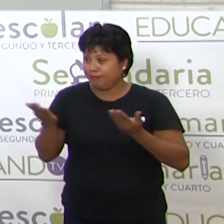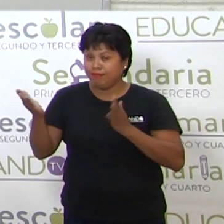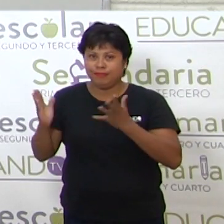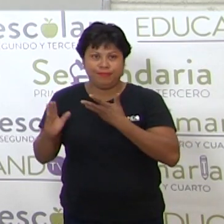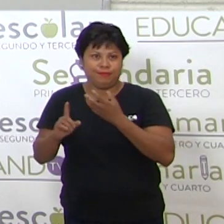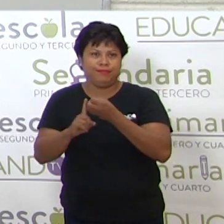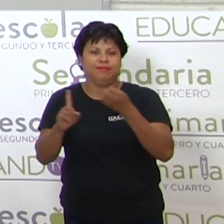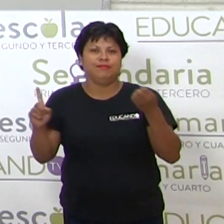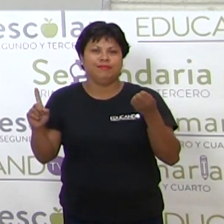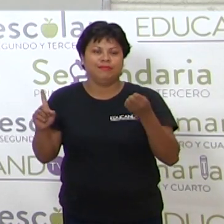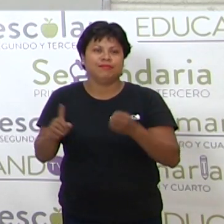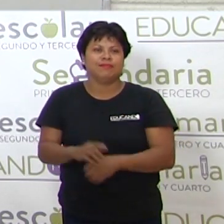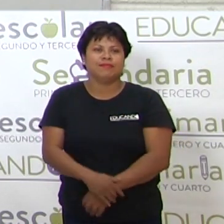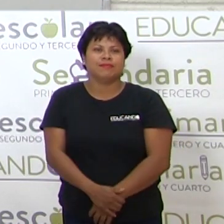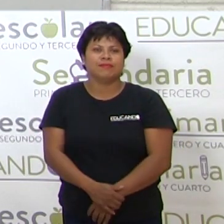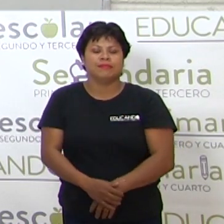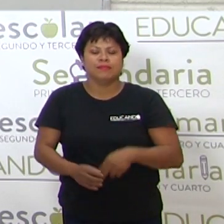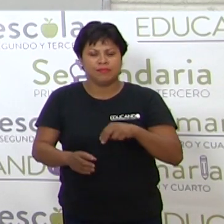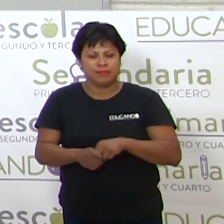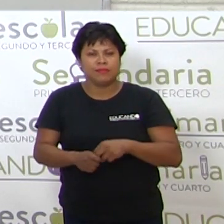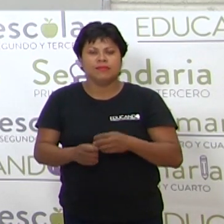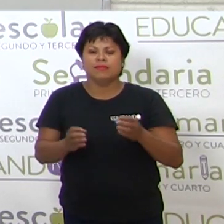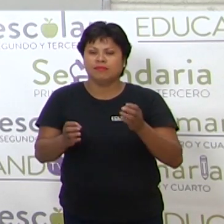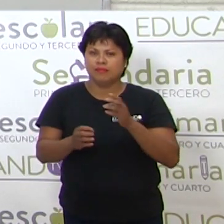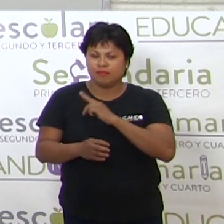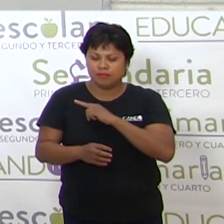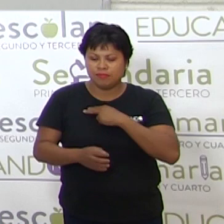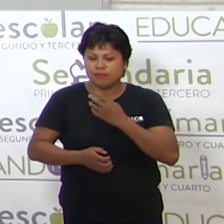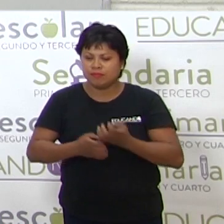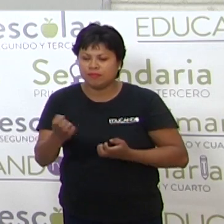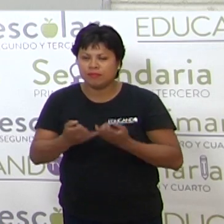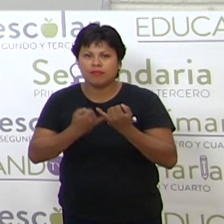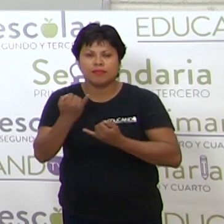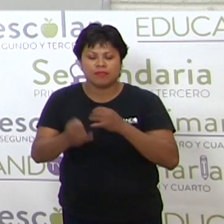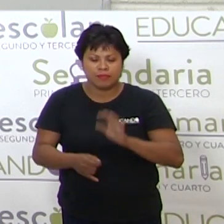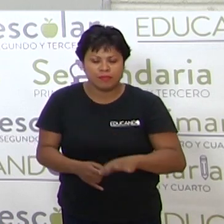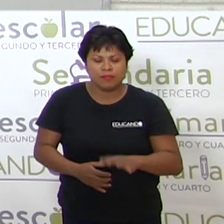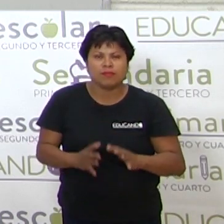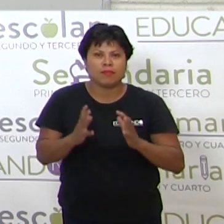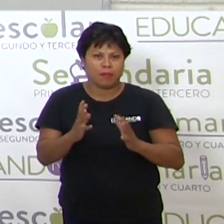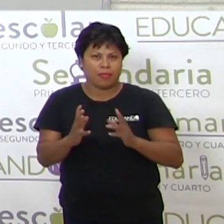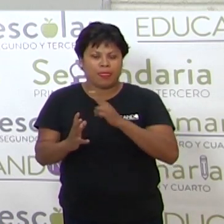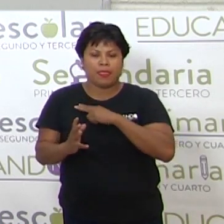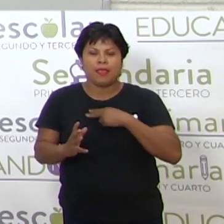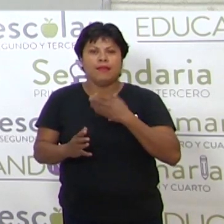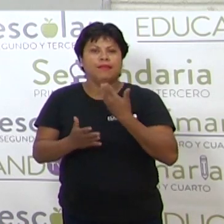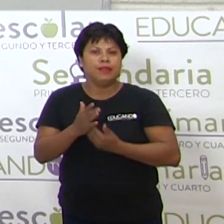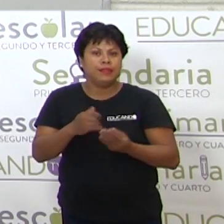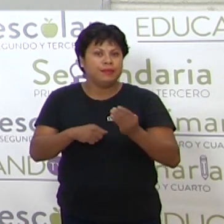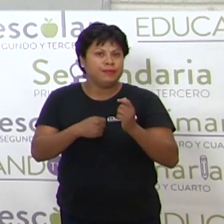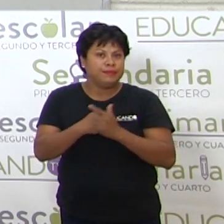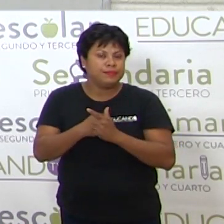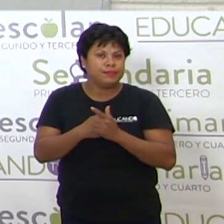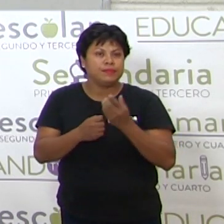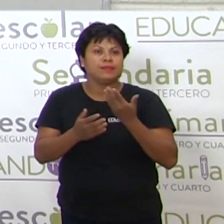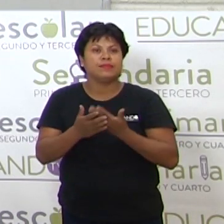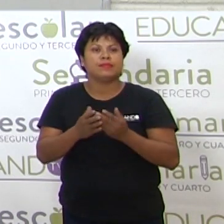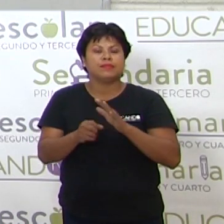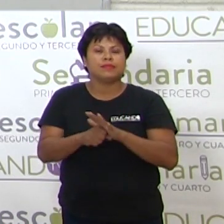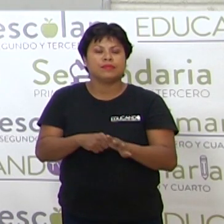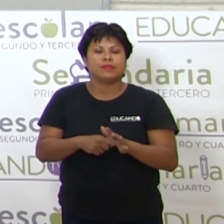oración en educación física jugamos a la pelota a nuestra oración le hace falta algo vamos a colocárselo